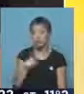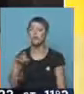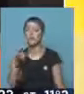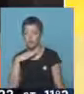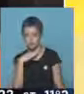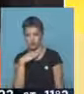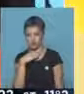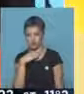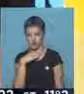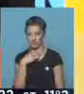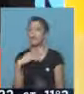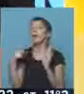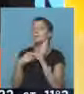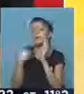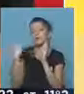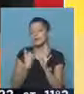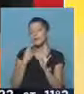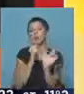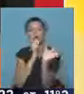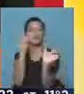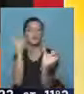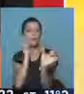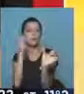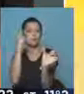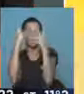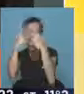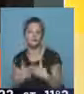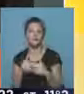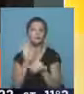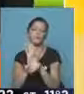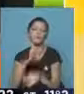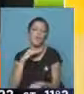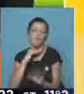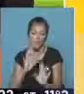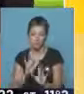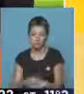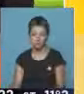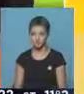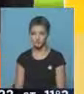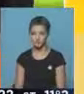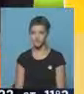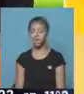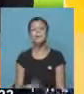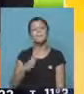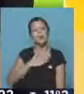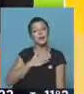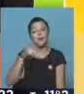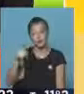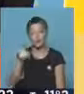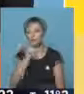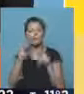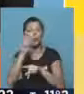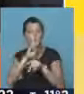palabra en esos términos, pero está bien, está incrustada de eso también. Yo tengo la impresión, no todo el mundo coincide conmigo, en que esto no fue un intento de robar